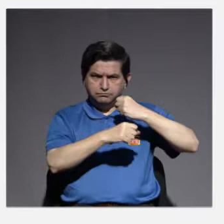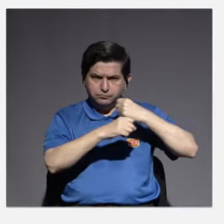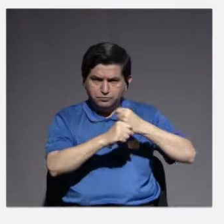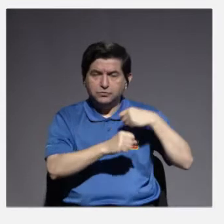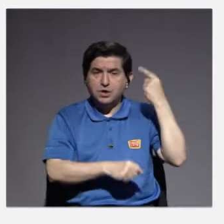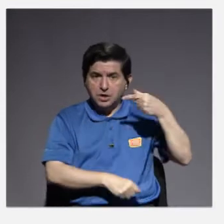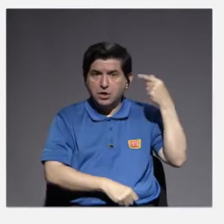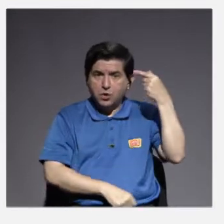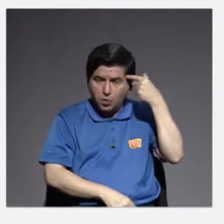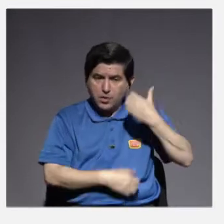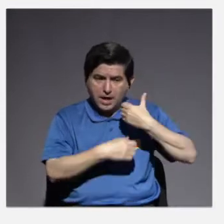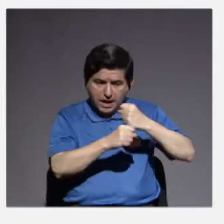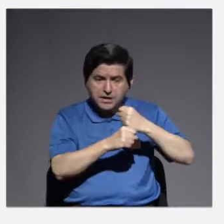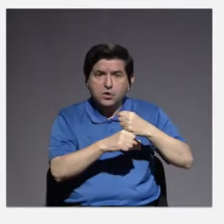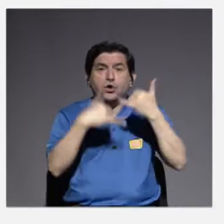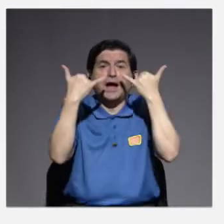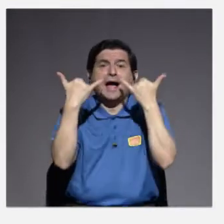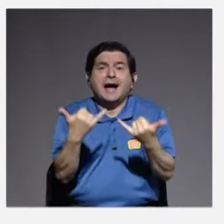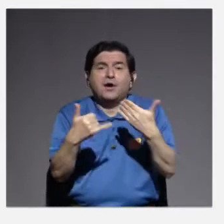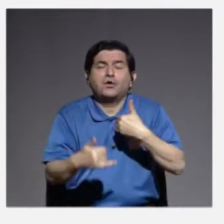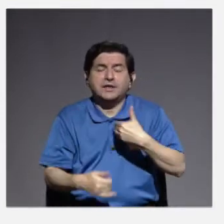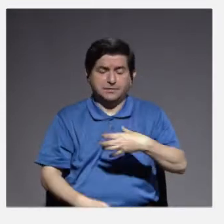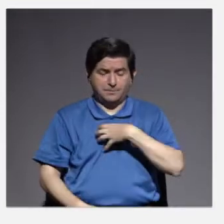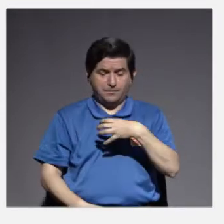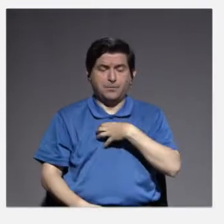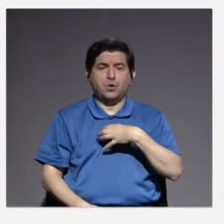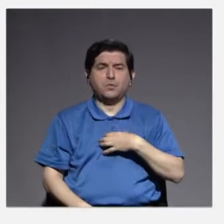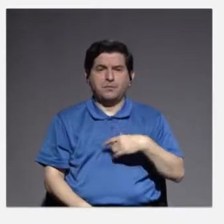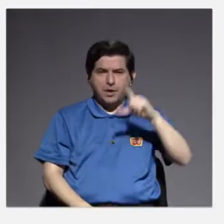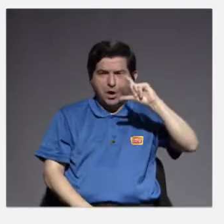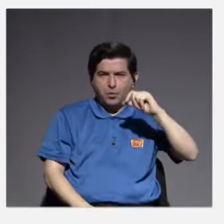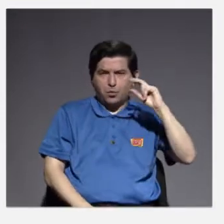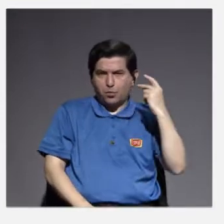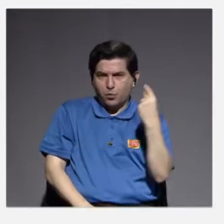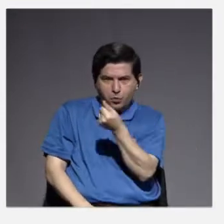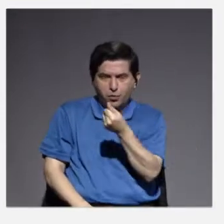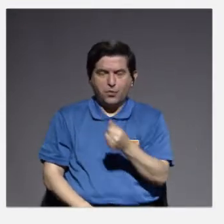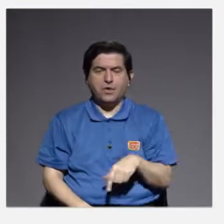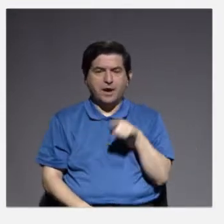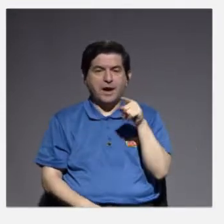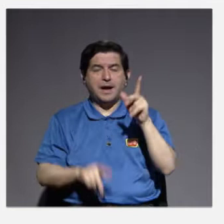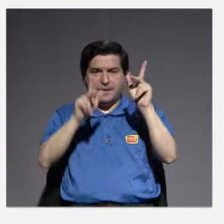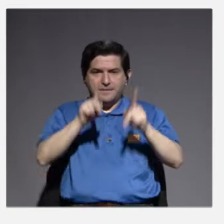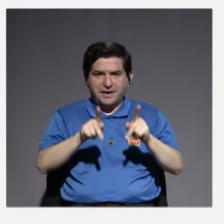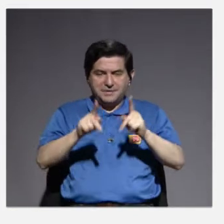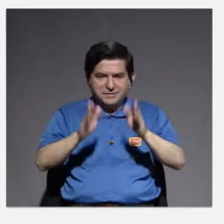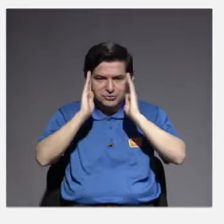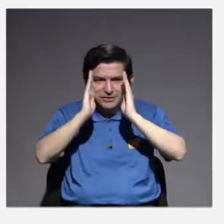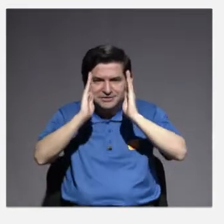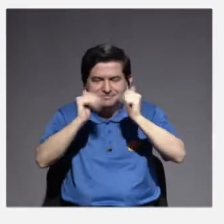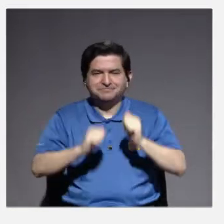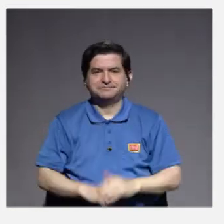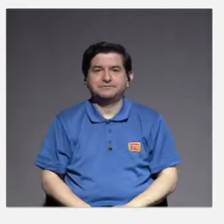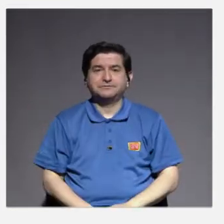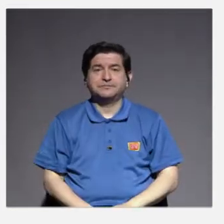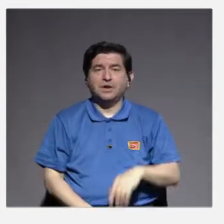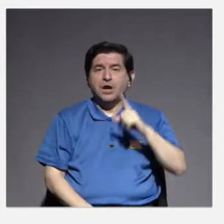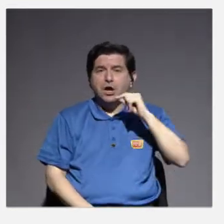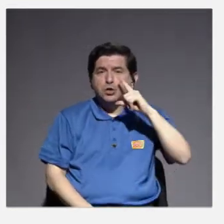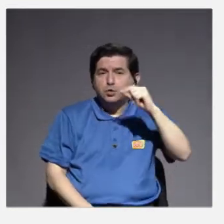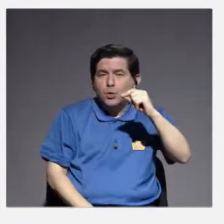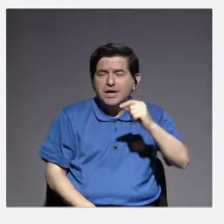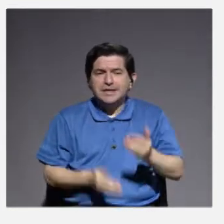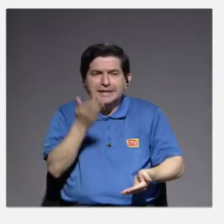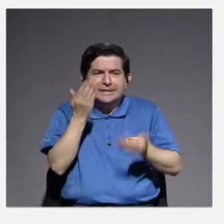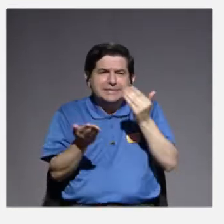los gobiernos locales, ahora cuenta con su propia página de Instagram para buscar a ese ciudadano que está en Instagram. Twitter, en cambio, es una plataforma